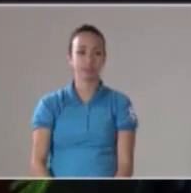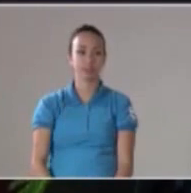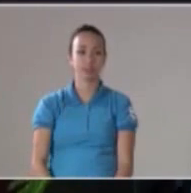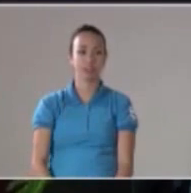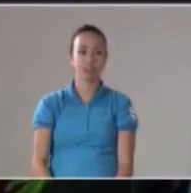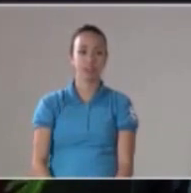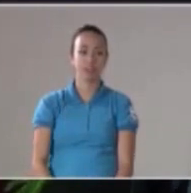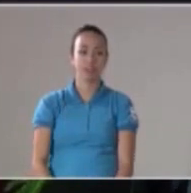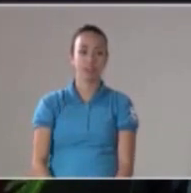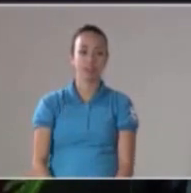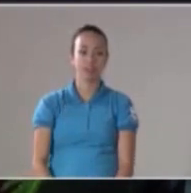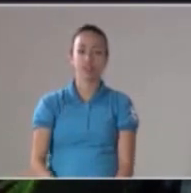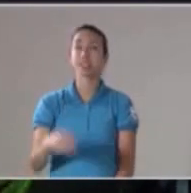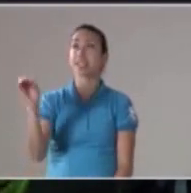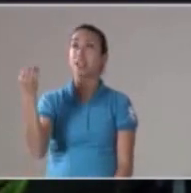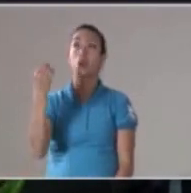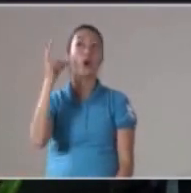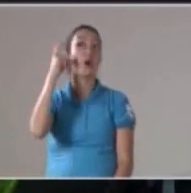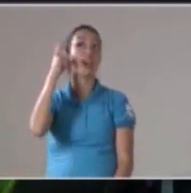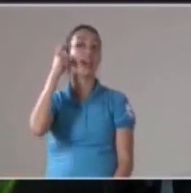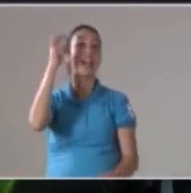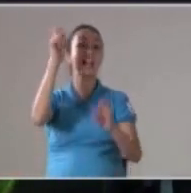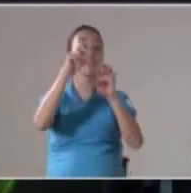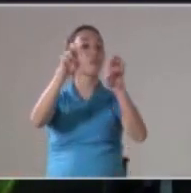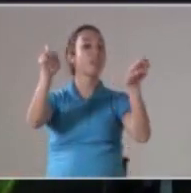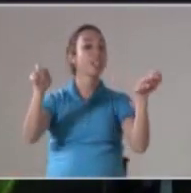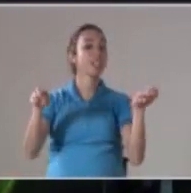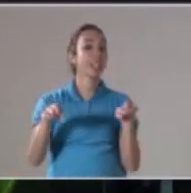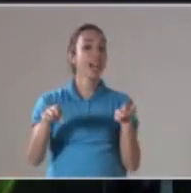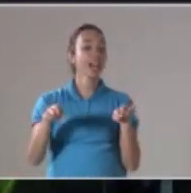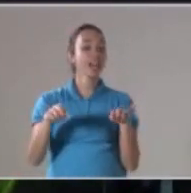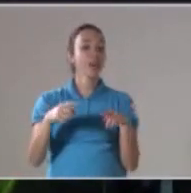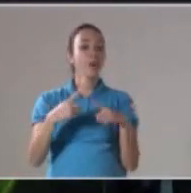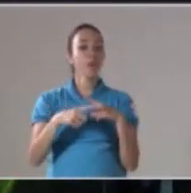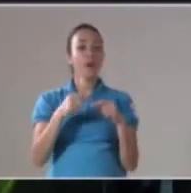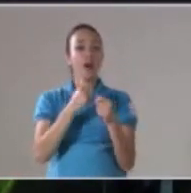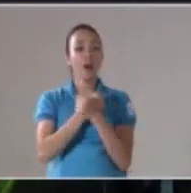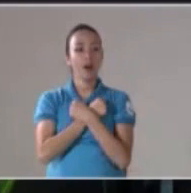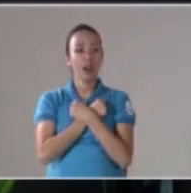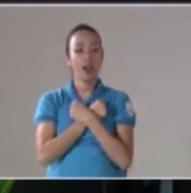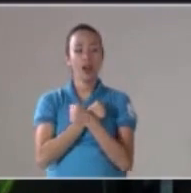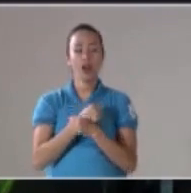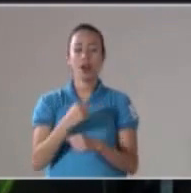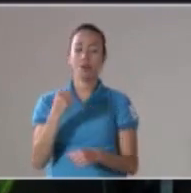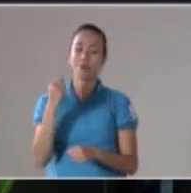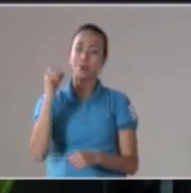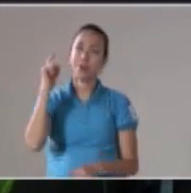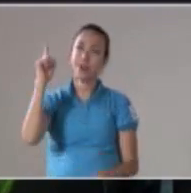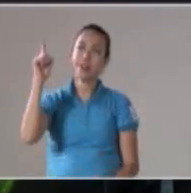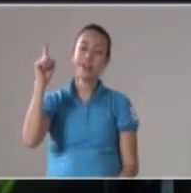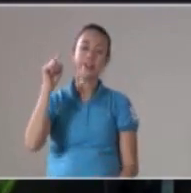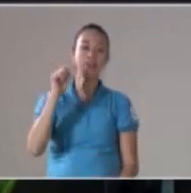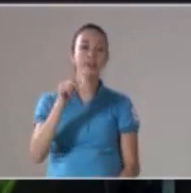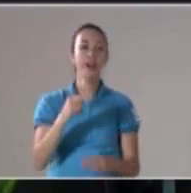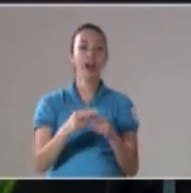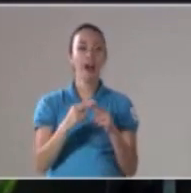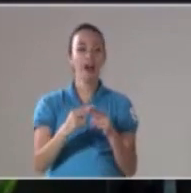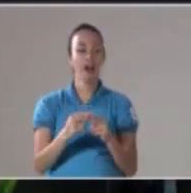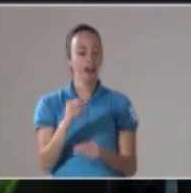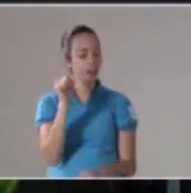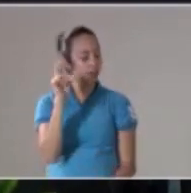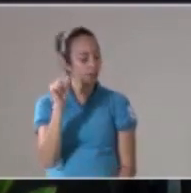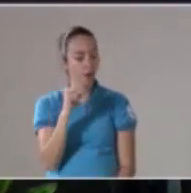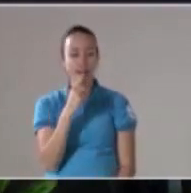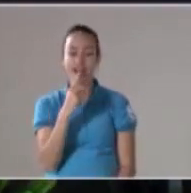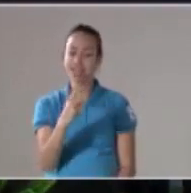que lo oigan las potestades, dirías. Por amor a tu nombre, me voy a morder los